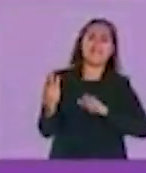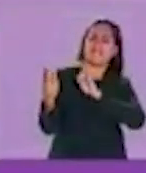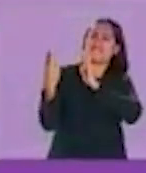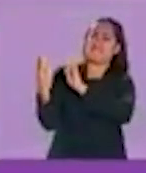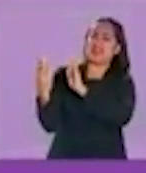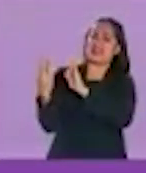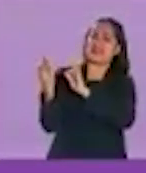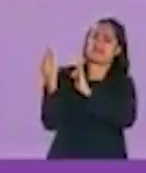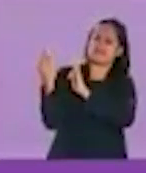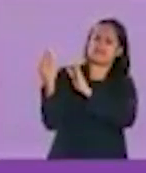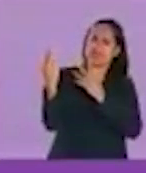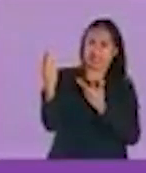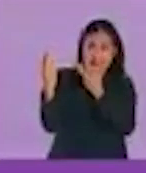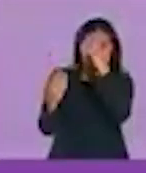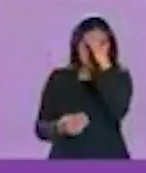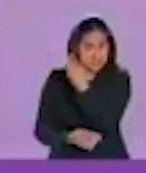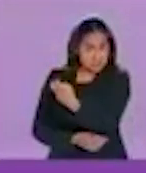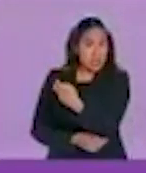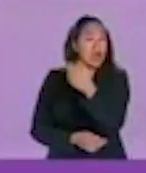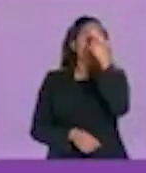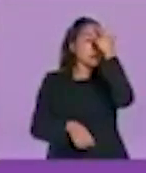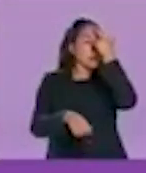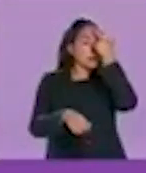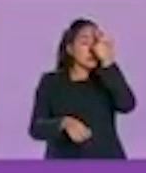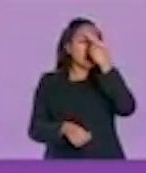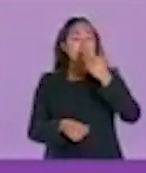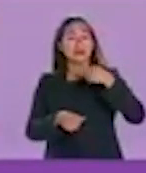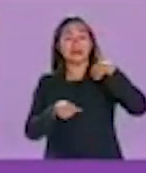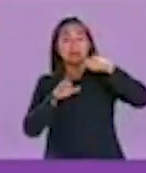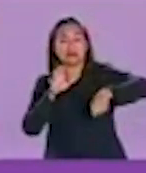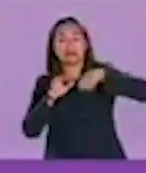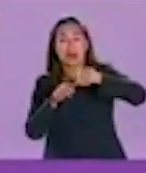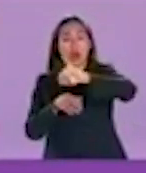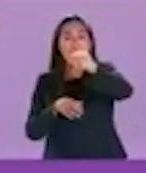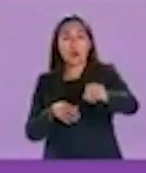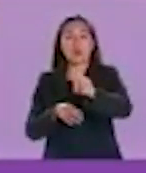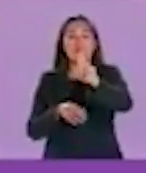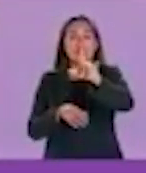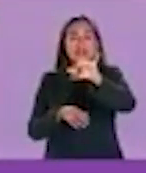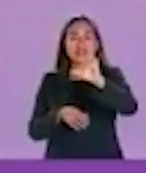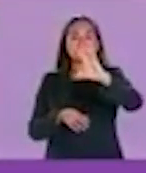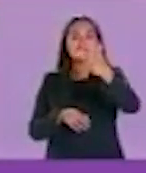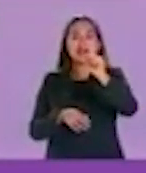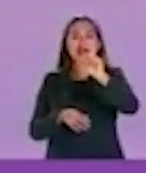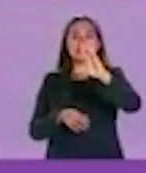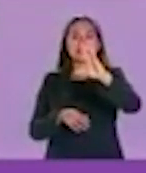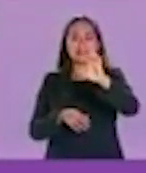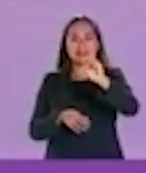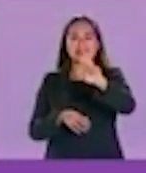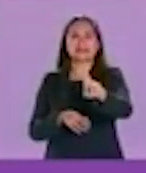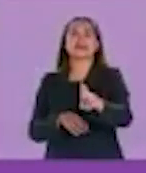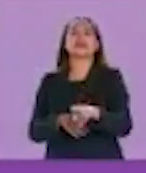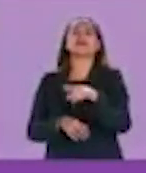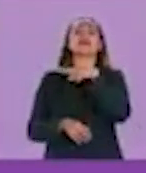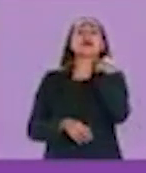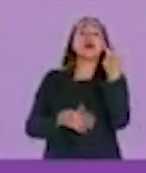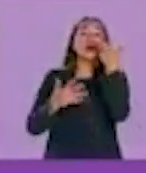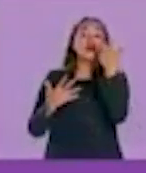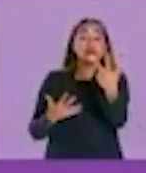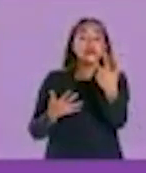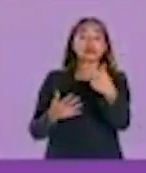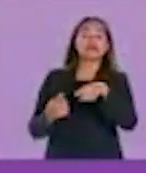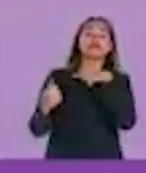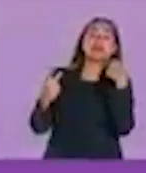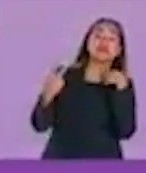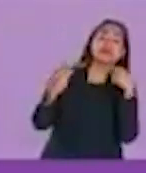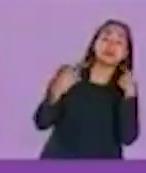considerado acuérdate de la pelea julio césar chávez iba perdiendo los primeros 8 rounds y en los últimos 4 ganó en